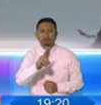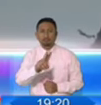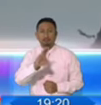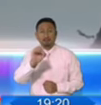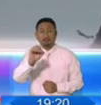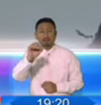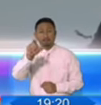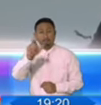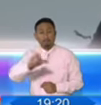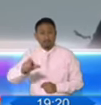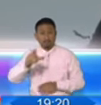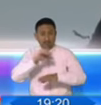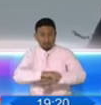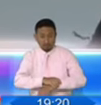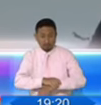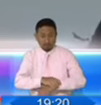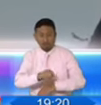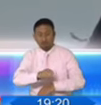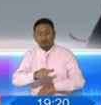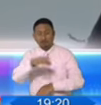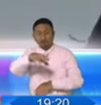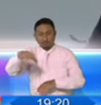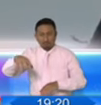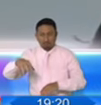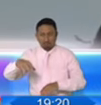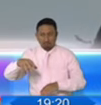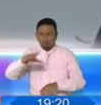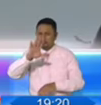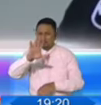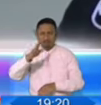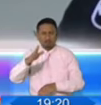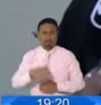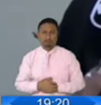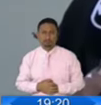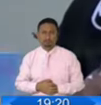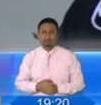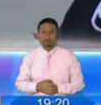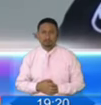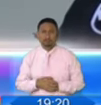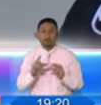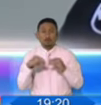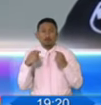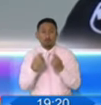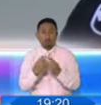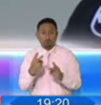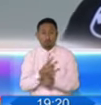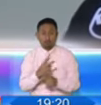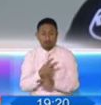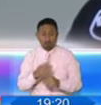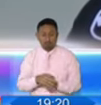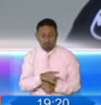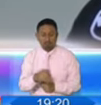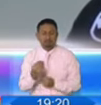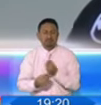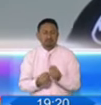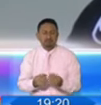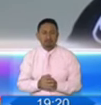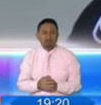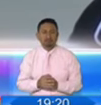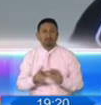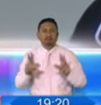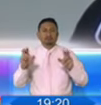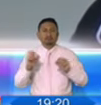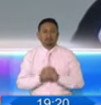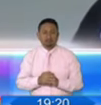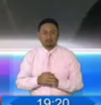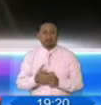20 personas y en las otras provincias de alrededor de unas 5 más. Esta banda se dedicaba a lo que es el